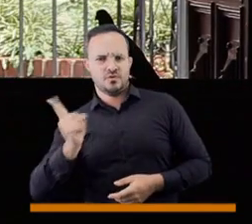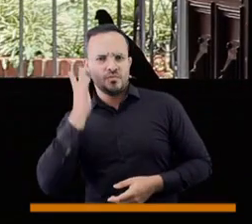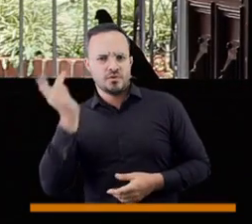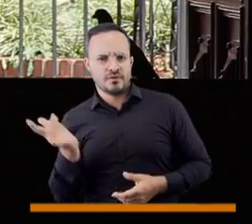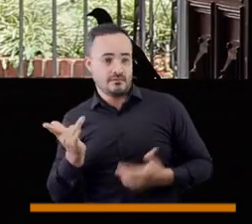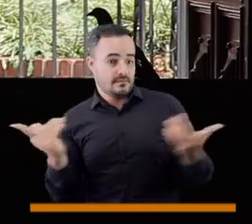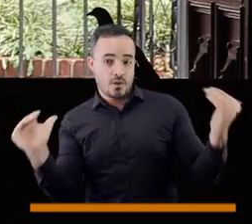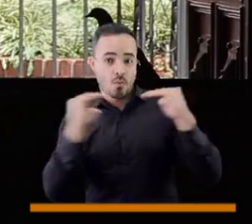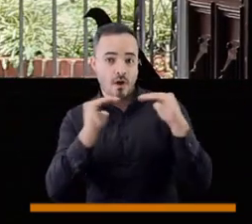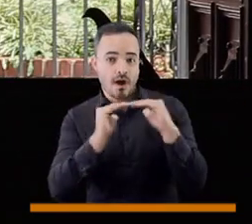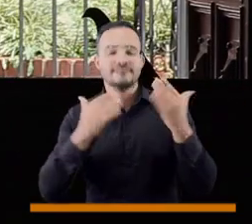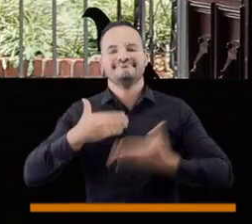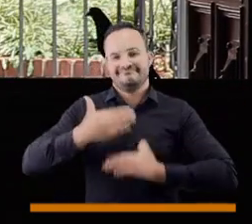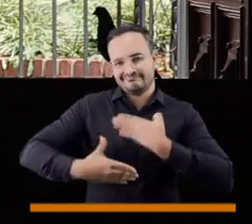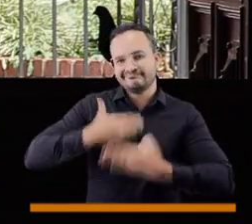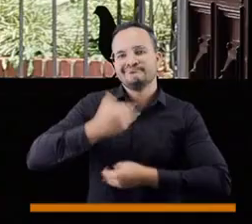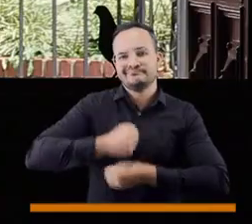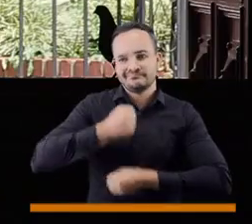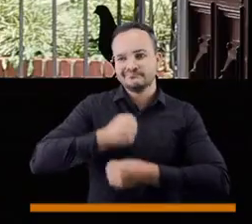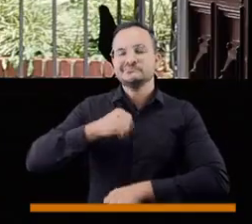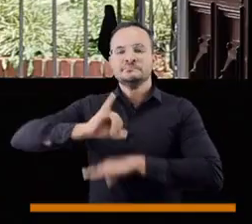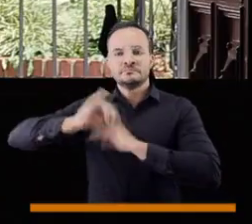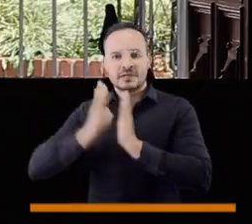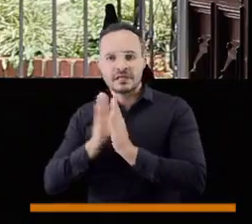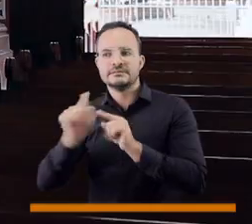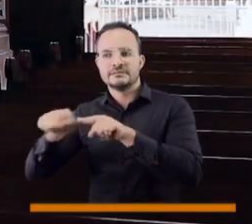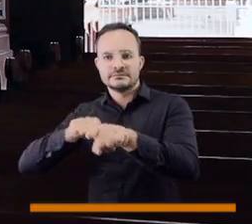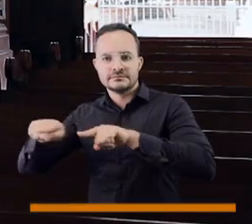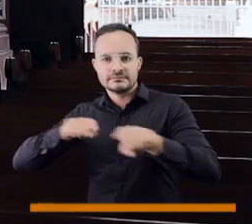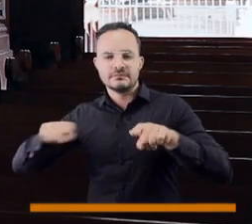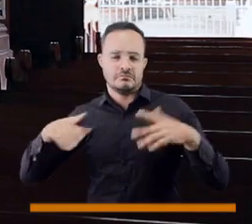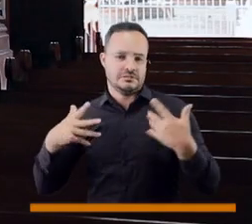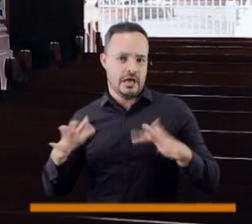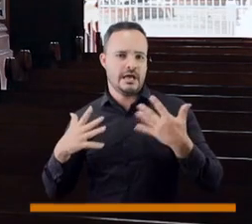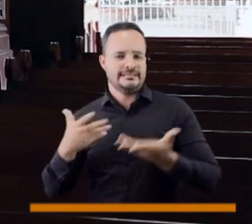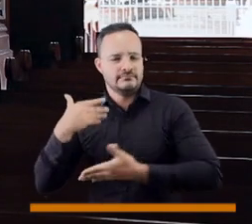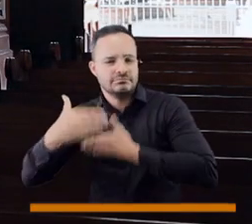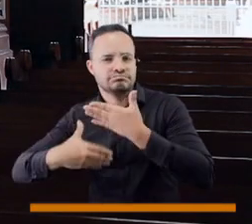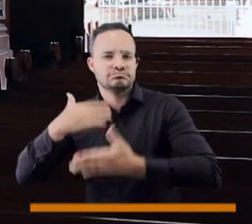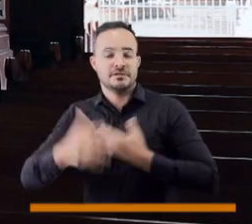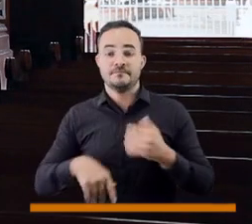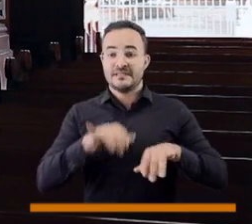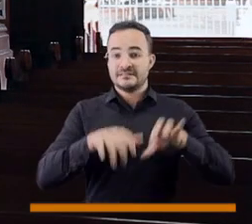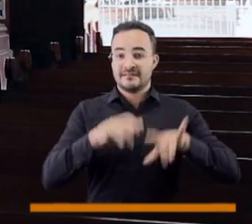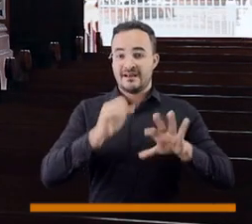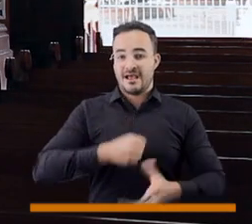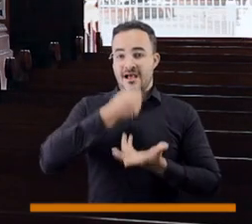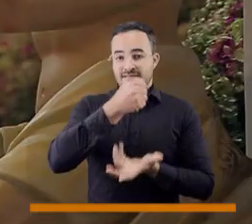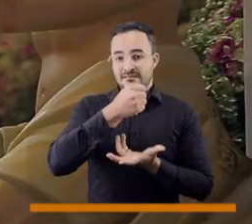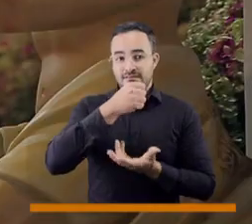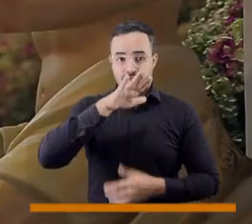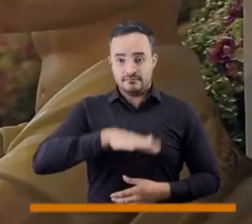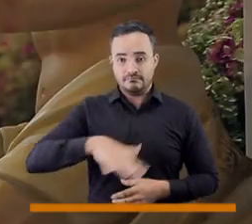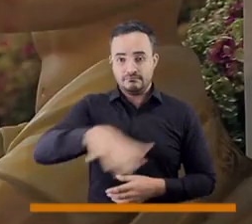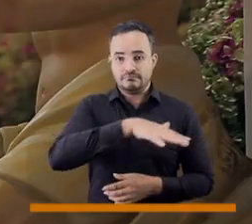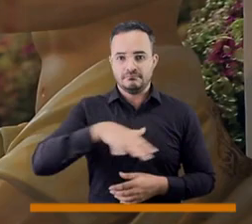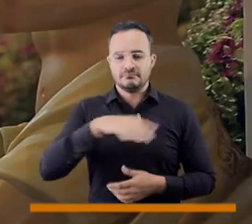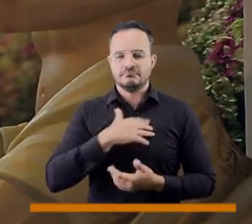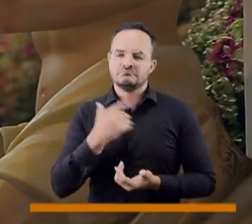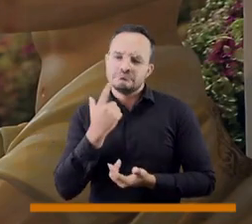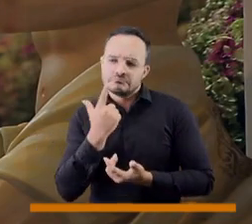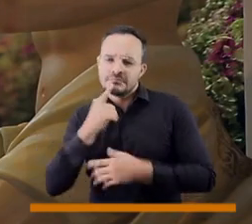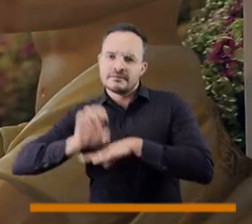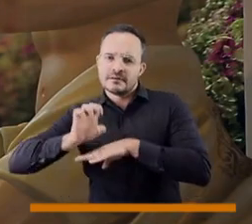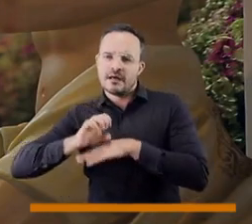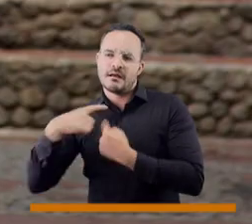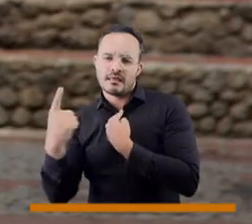especial, y esto se quiso equiparar, igualar para las demás iglesias. Pues se ha logrado avanzar muchísimo, desde la